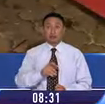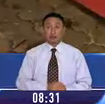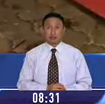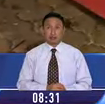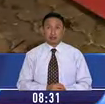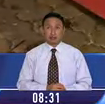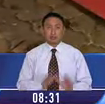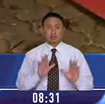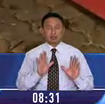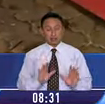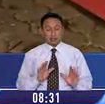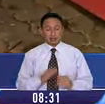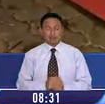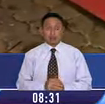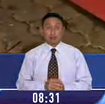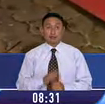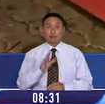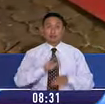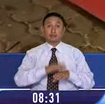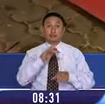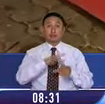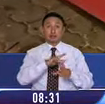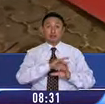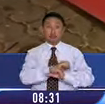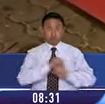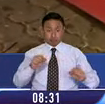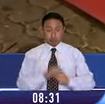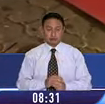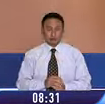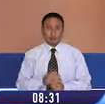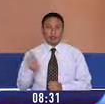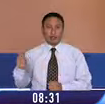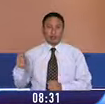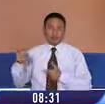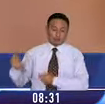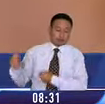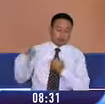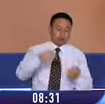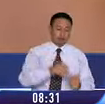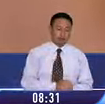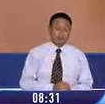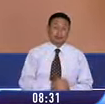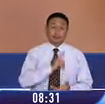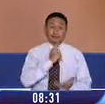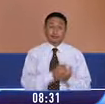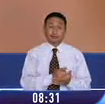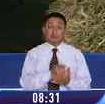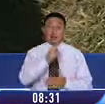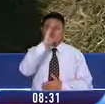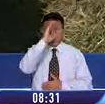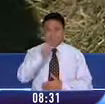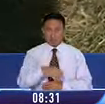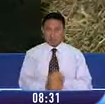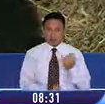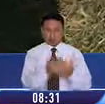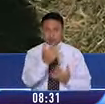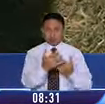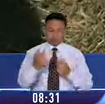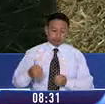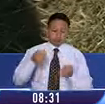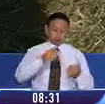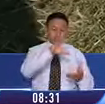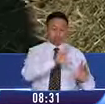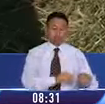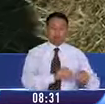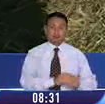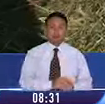tiempo reaccionó y por el riesgo que explote, apagaron la candela. Sí lo prendieron, pero la policía lo apagó. En la esquina aún quedan